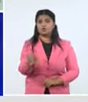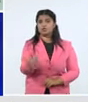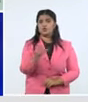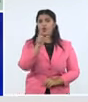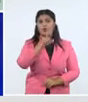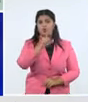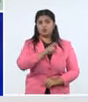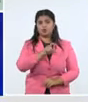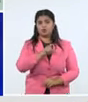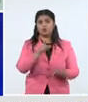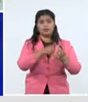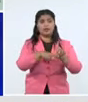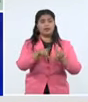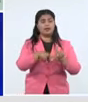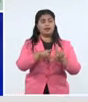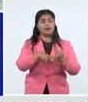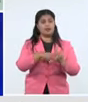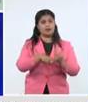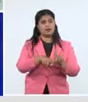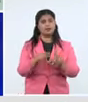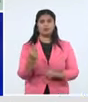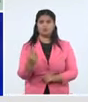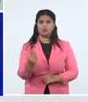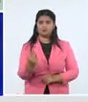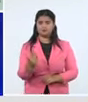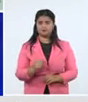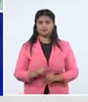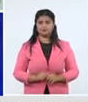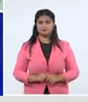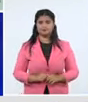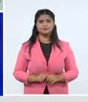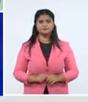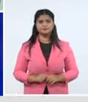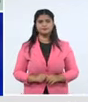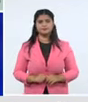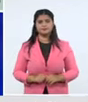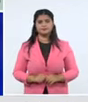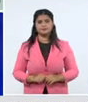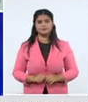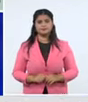y Regla, solo reporta un enfermo de COVID-19.